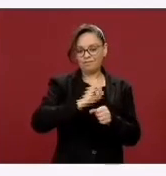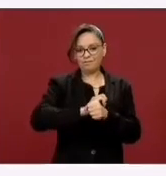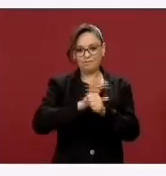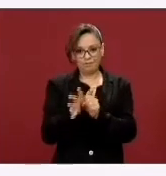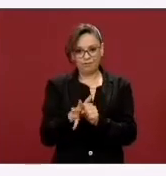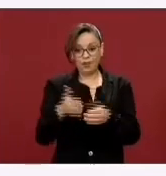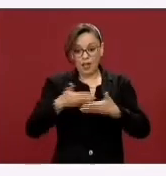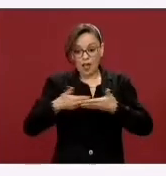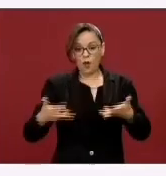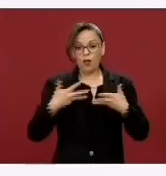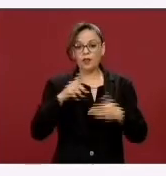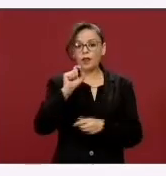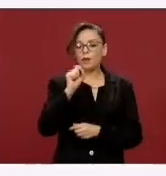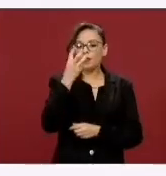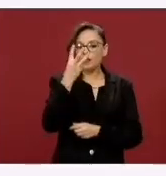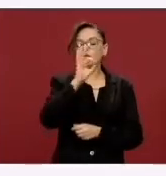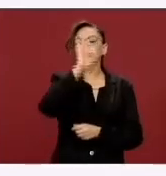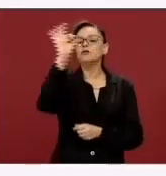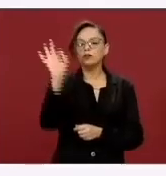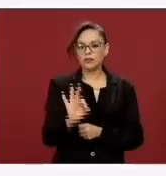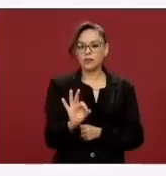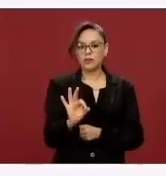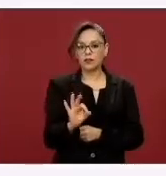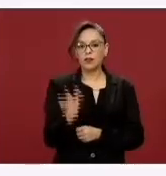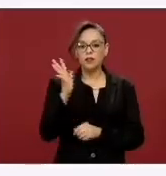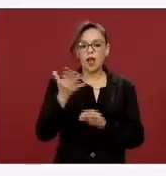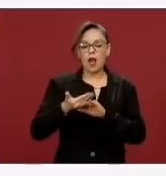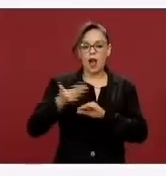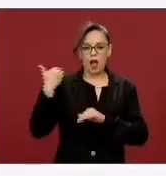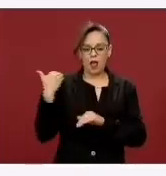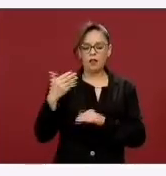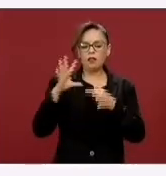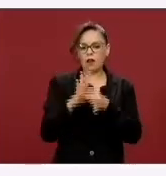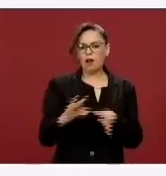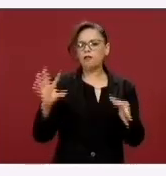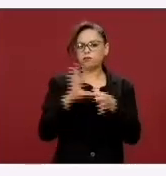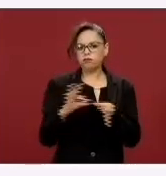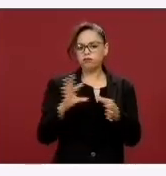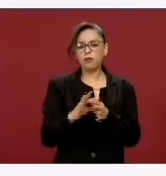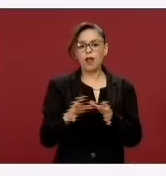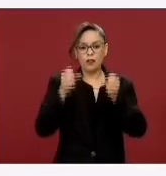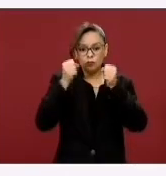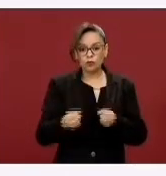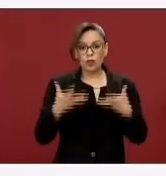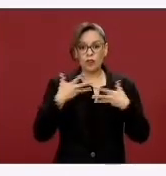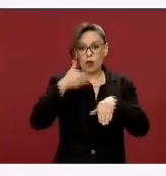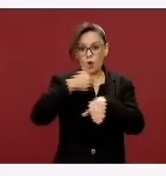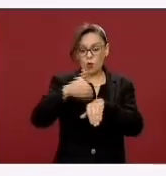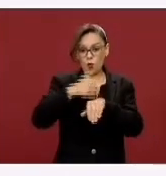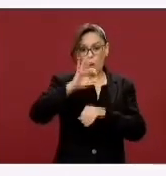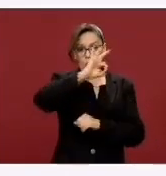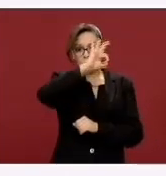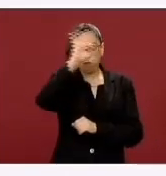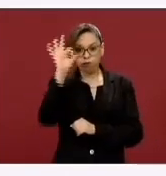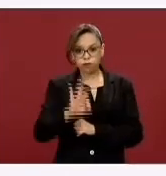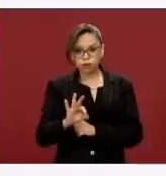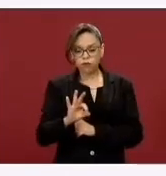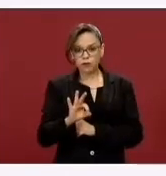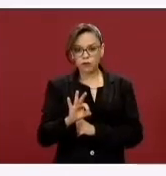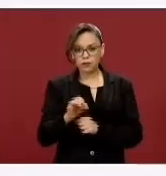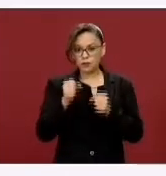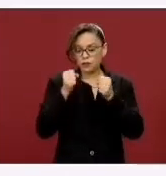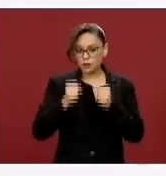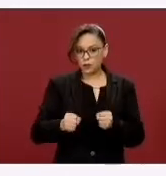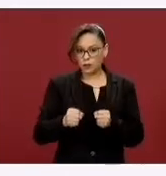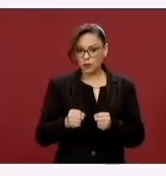23%. Como hemos explicado, no hay un número preciso ni del porcentaje ni del número de casos que ya por